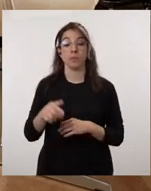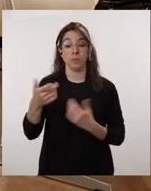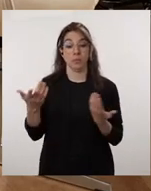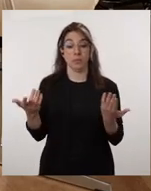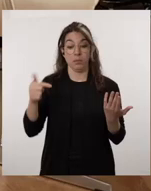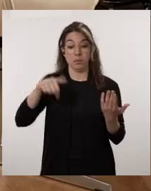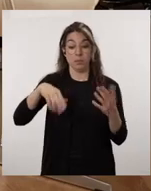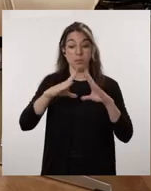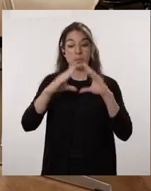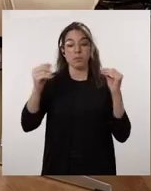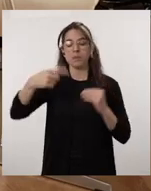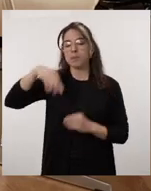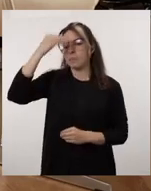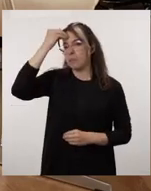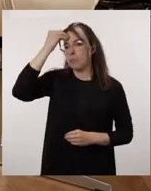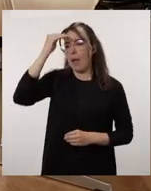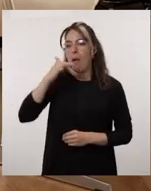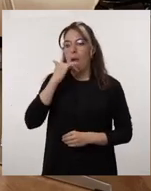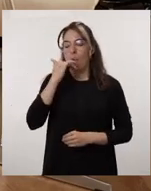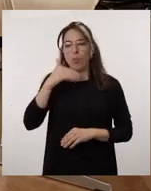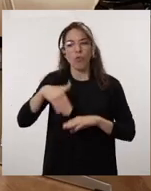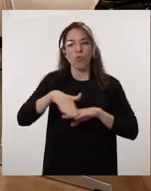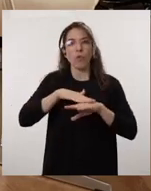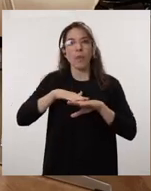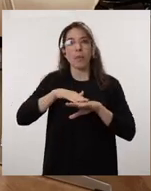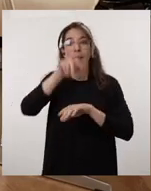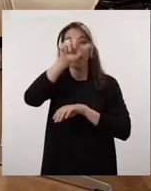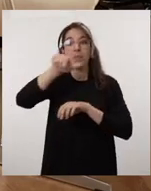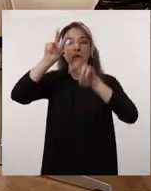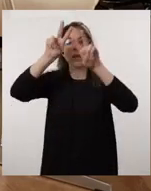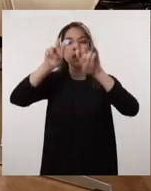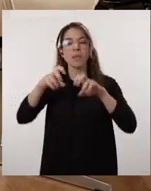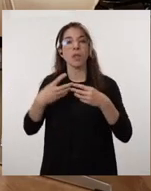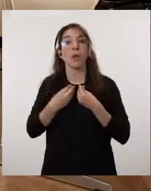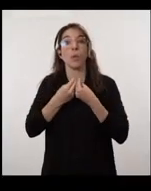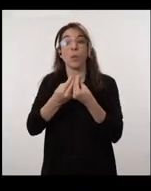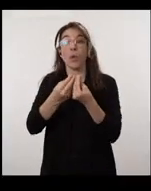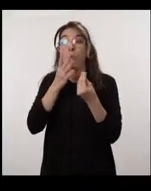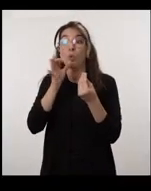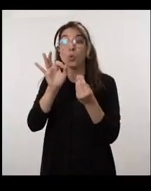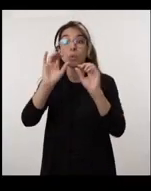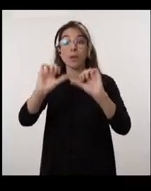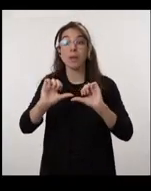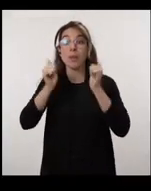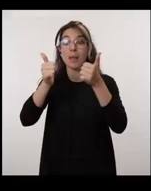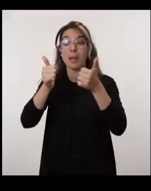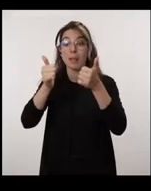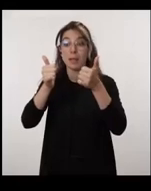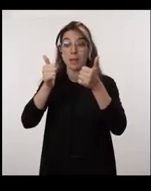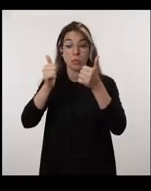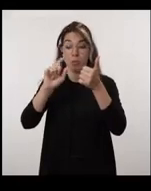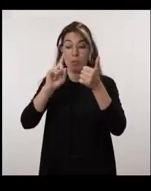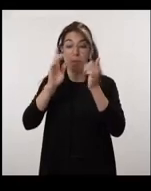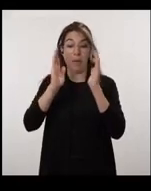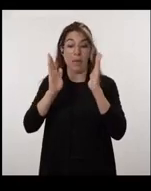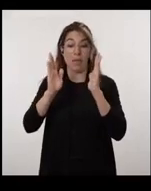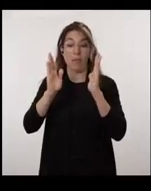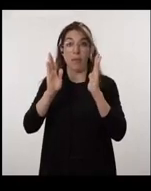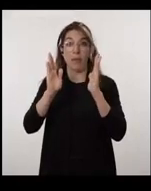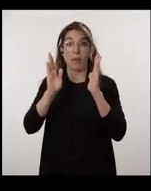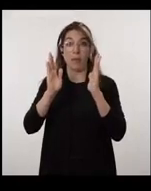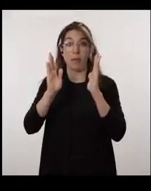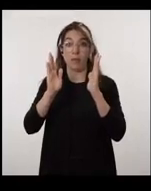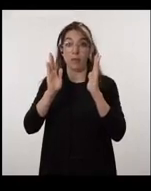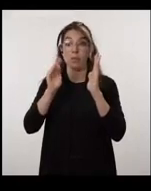planteamos desde la universidad que es una tarea fundamental acompañar a nuestros investigadores noveles desde sus primeras etapas